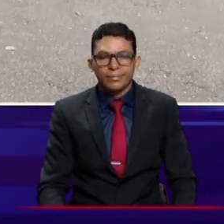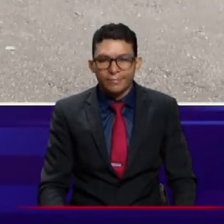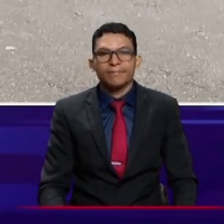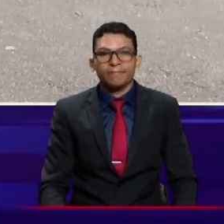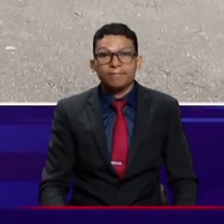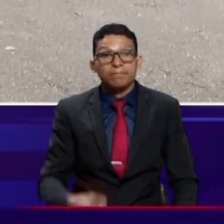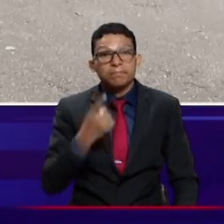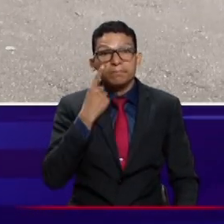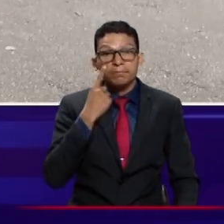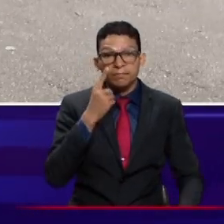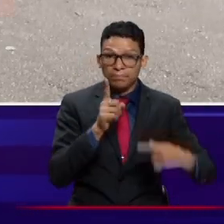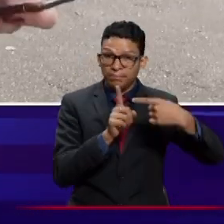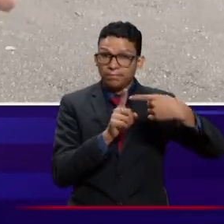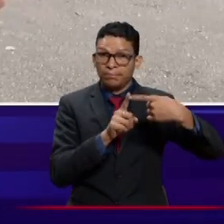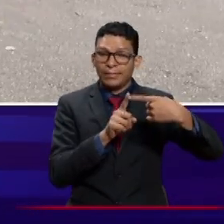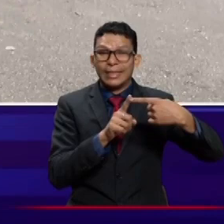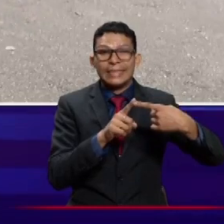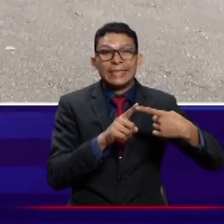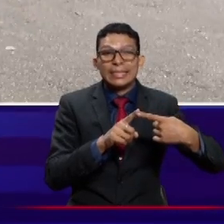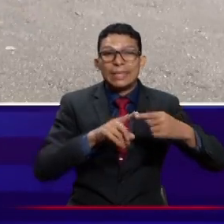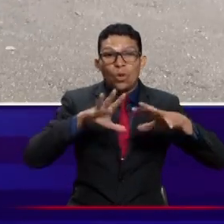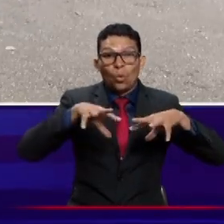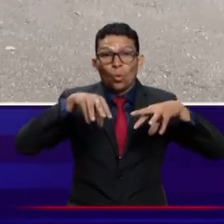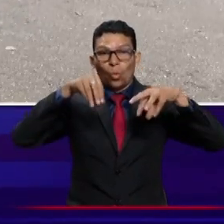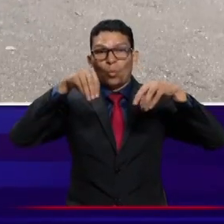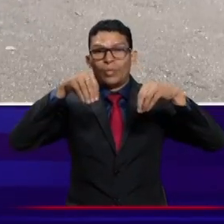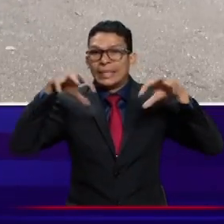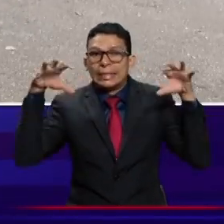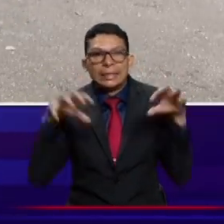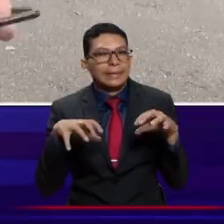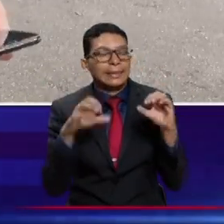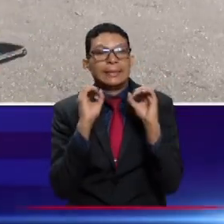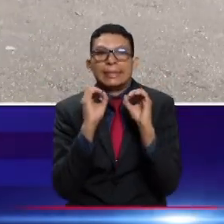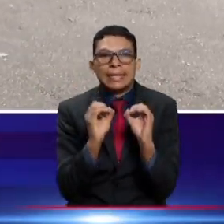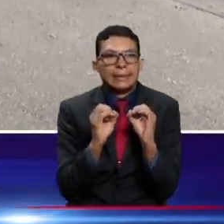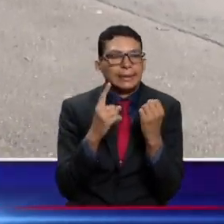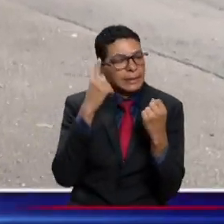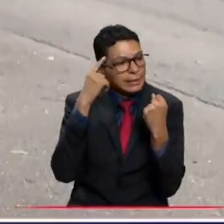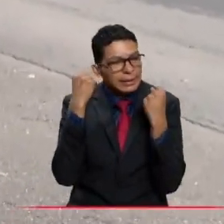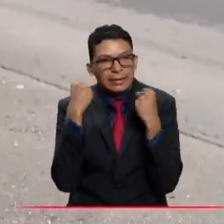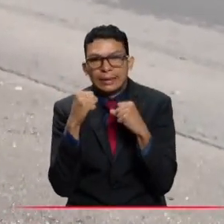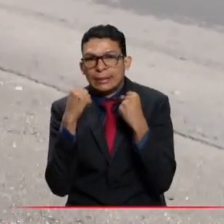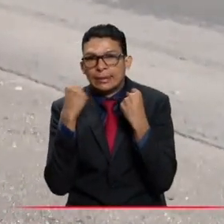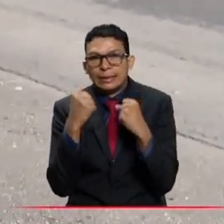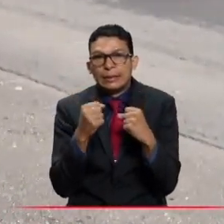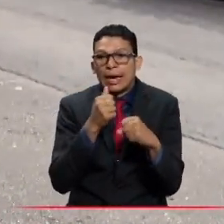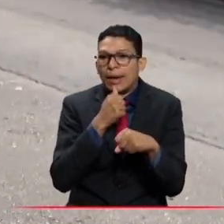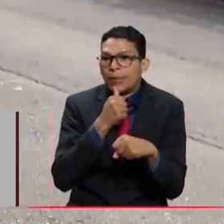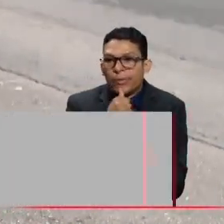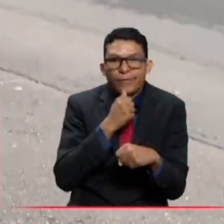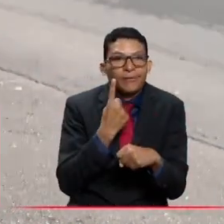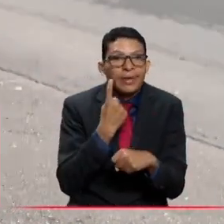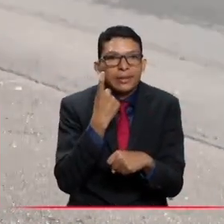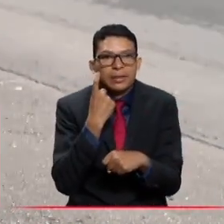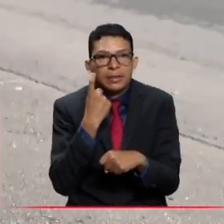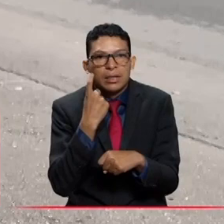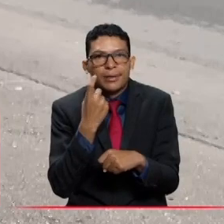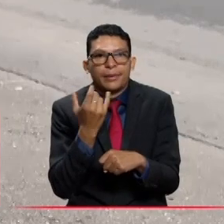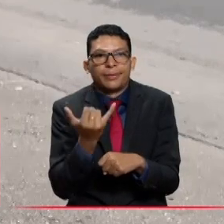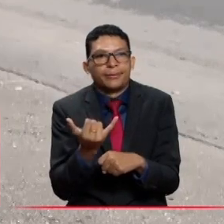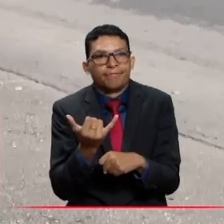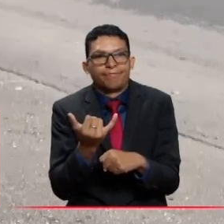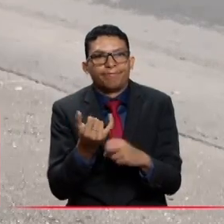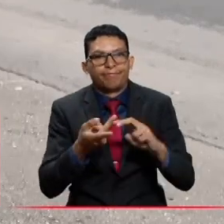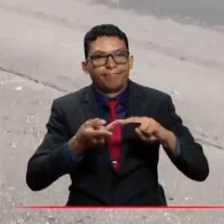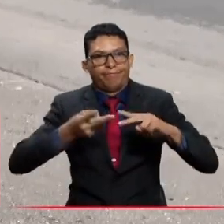Mire, Gigi, primero la sequía nos generaba una angustia terrible por un posible desabastecimiento y ahora resulta